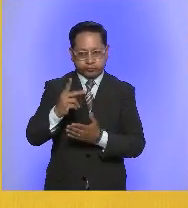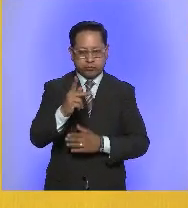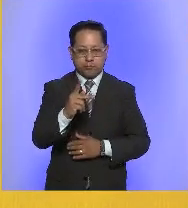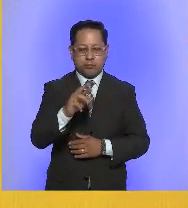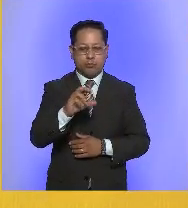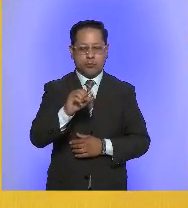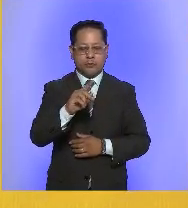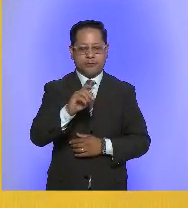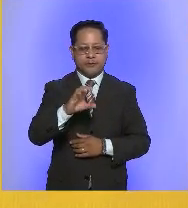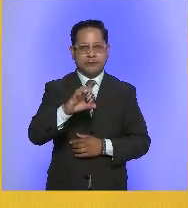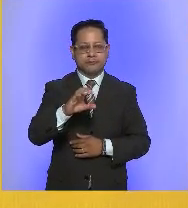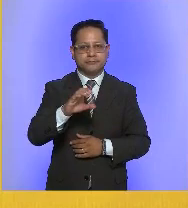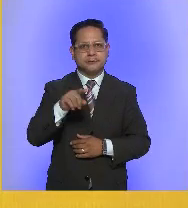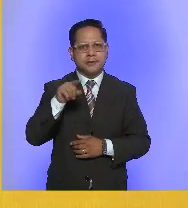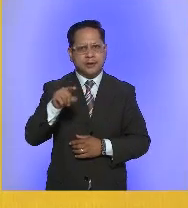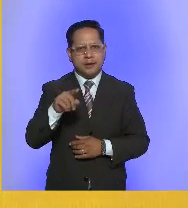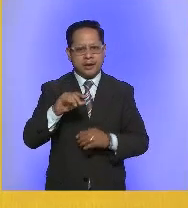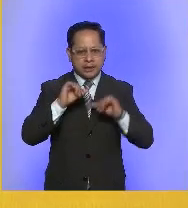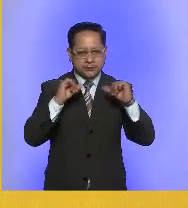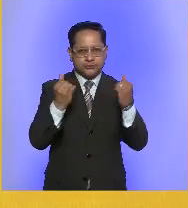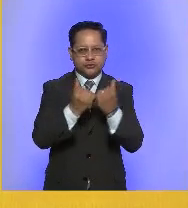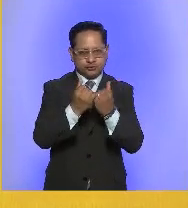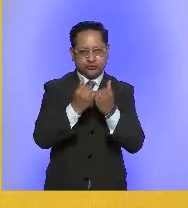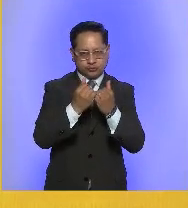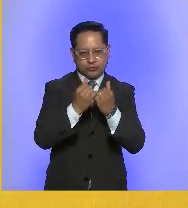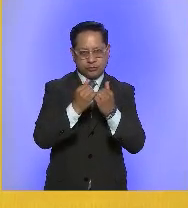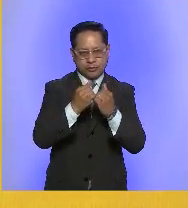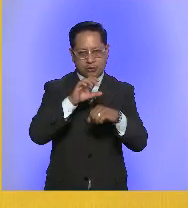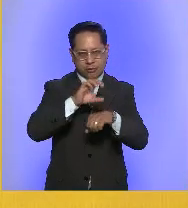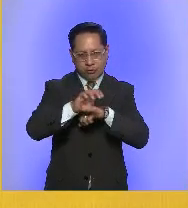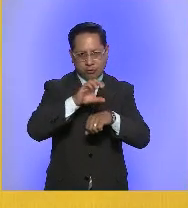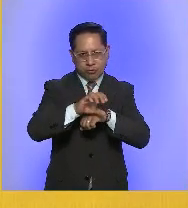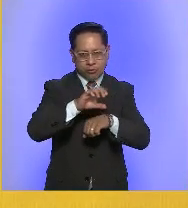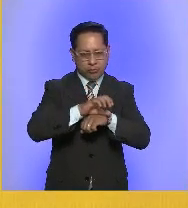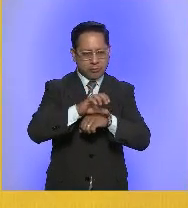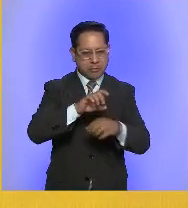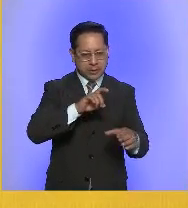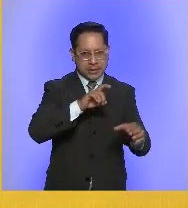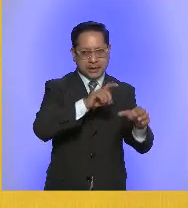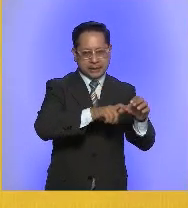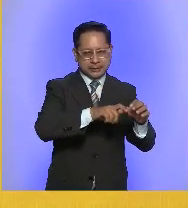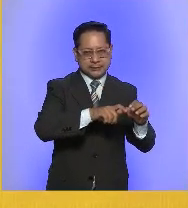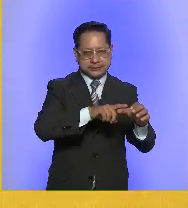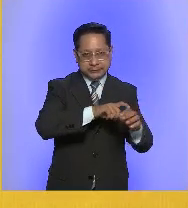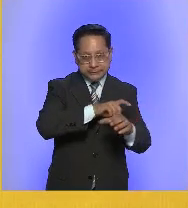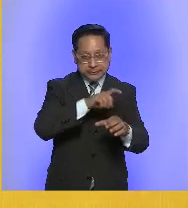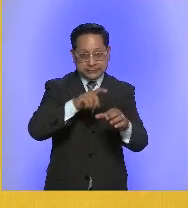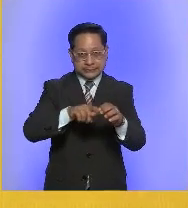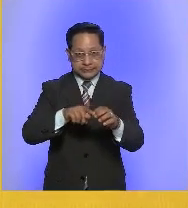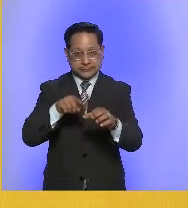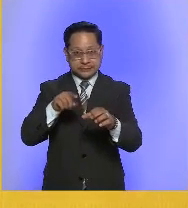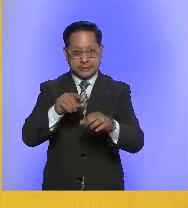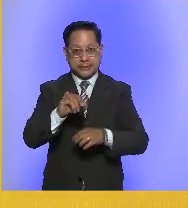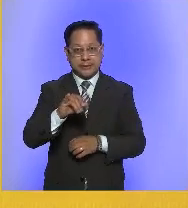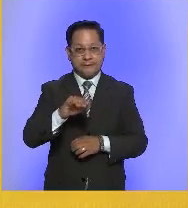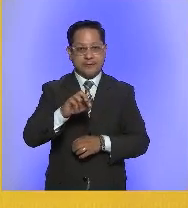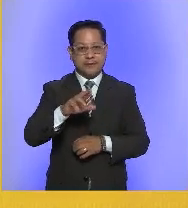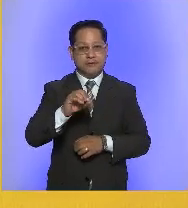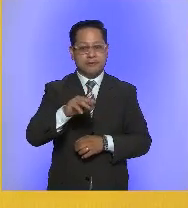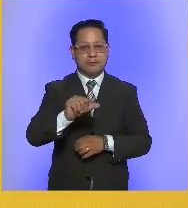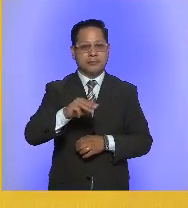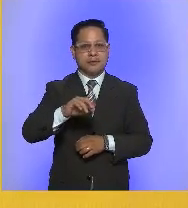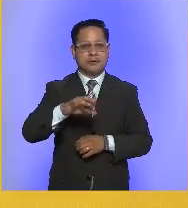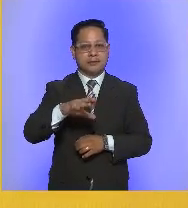Procesal Constitucional, integrante del Instituto Iberoamericano de Derecho Constitucional y vicepresidenta